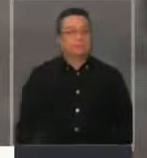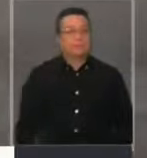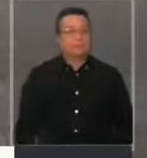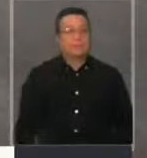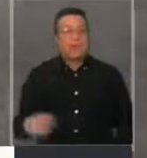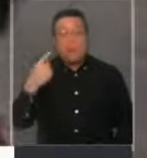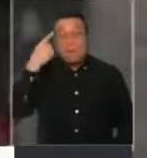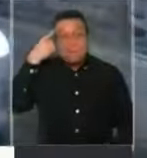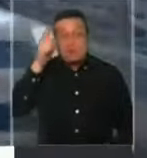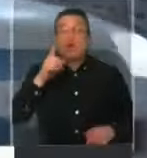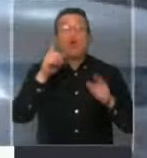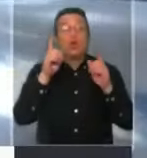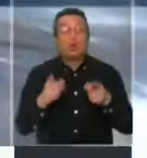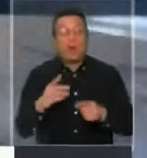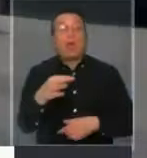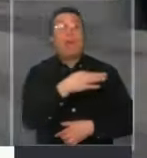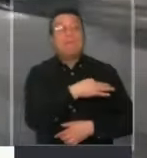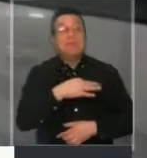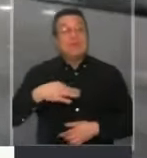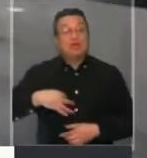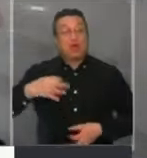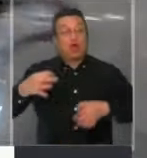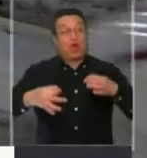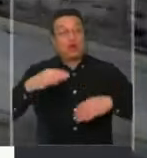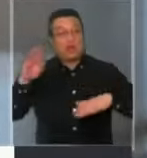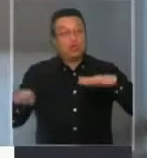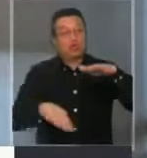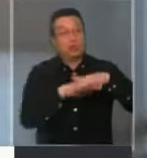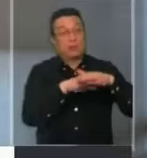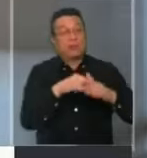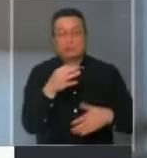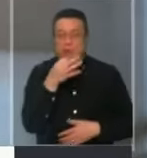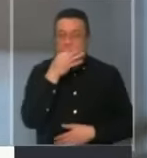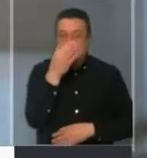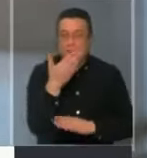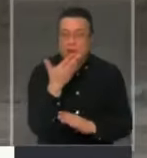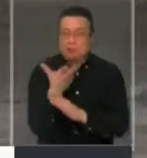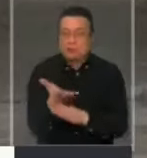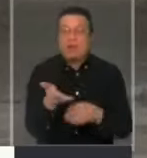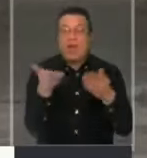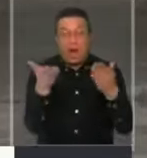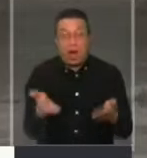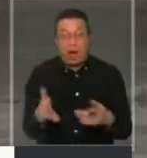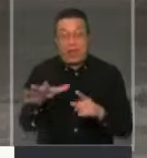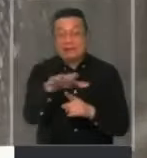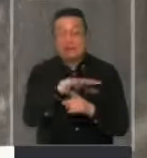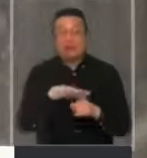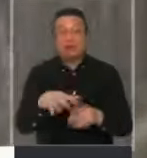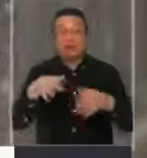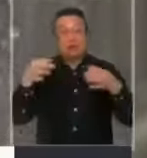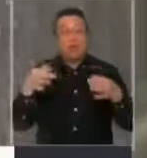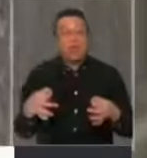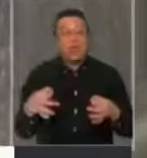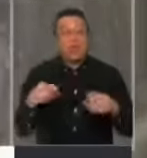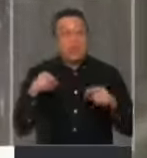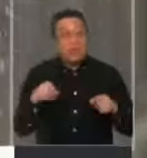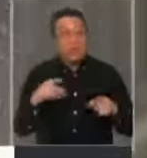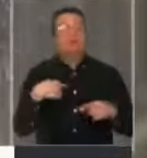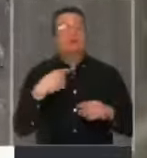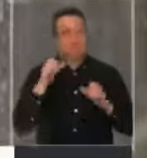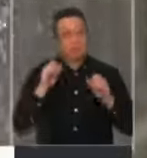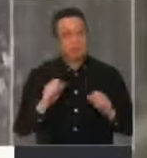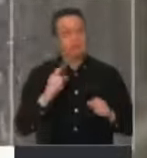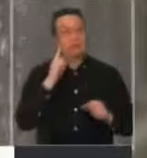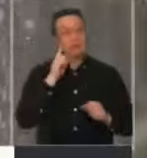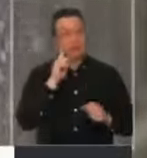Pero así todo, los ministros de la Corte Suprema alzaron una petición que, en el actual contexto de seguridad pública, bien podría considerarse